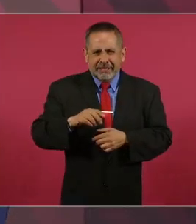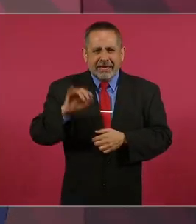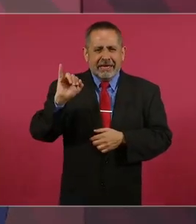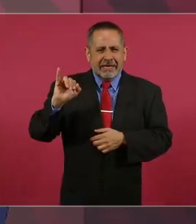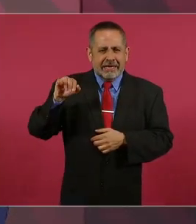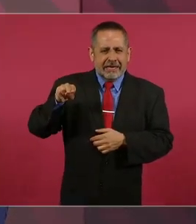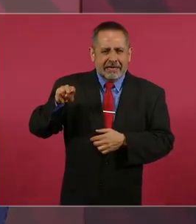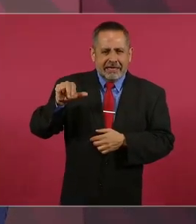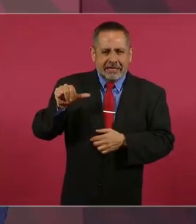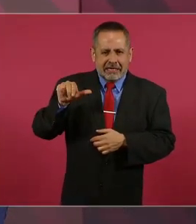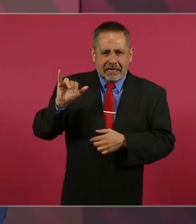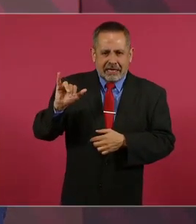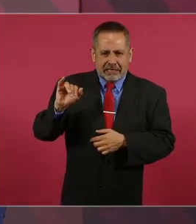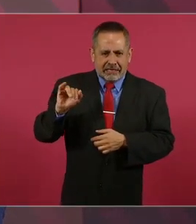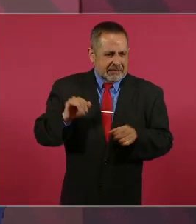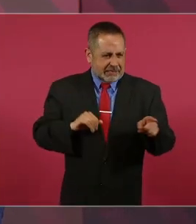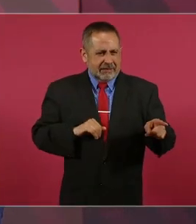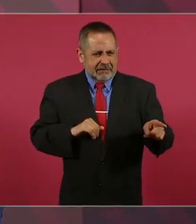Transparencia.